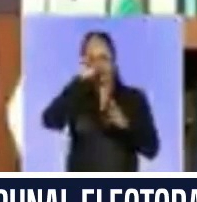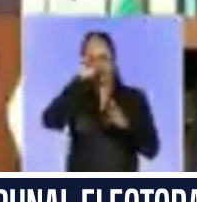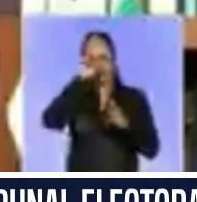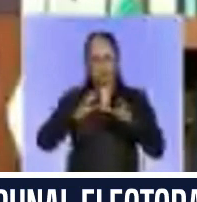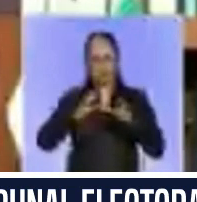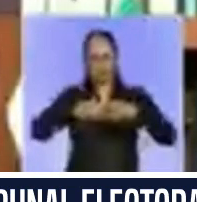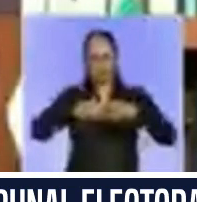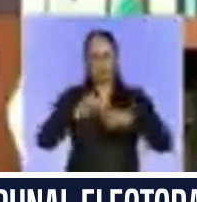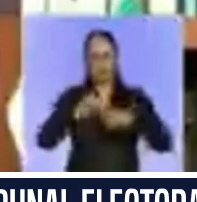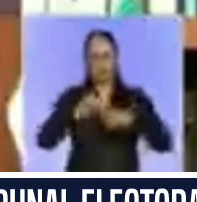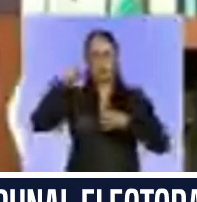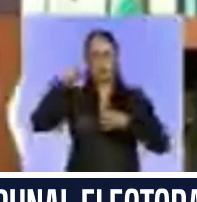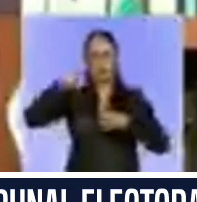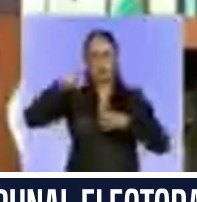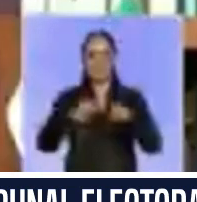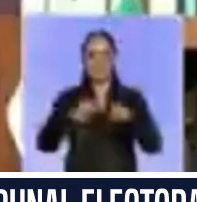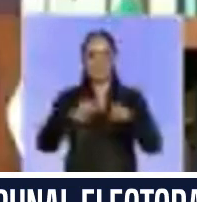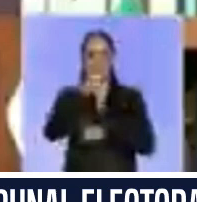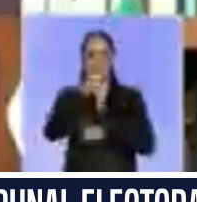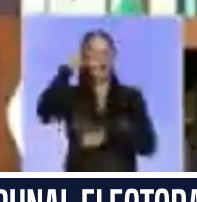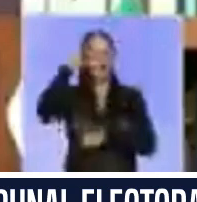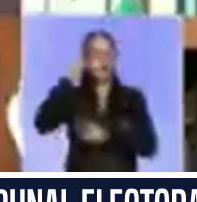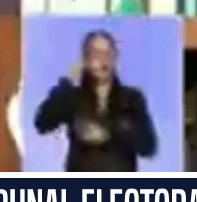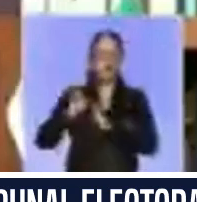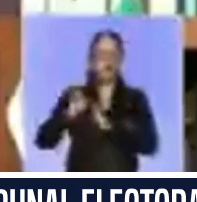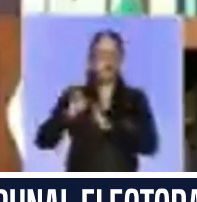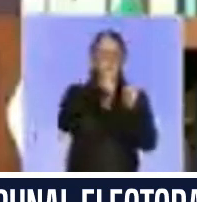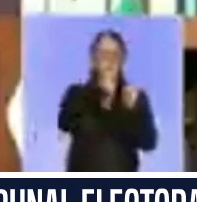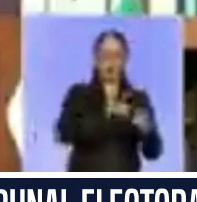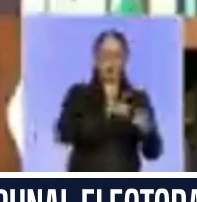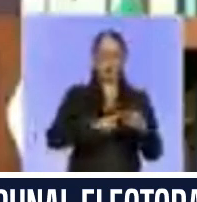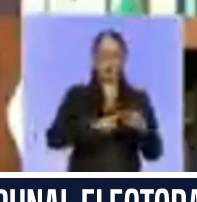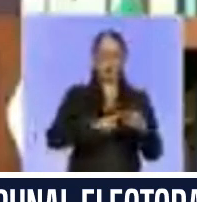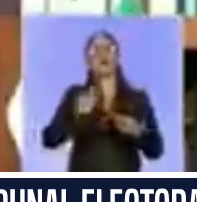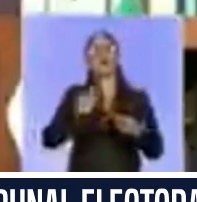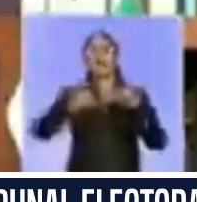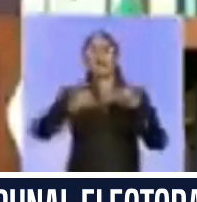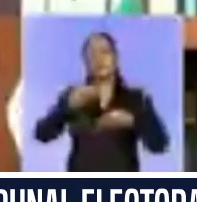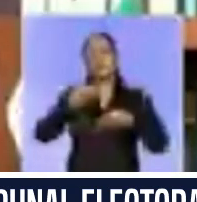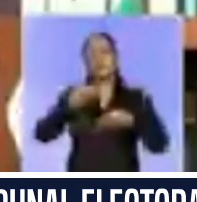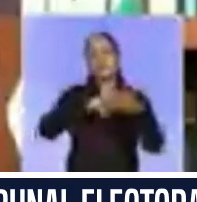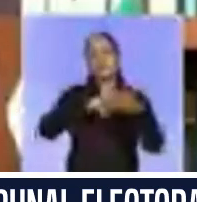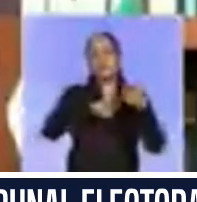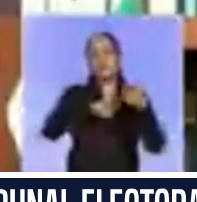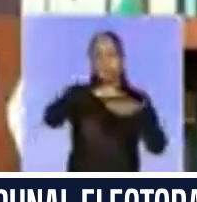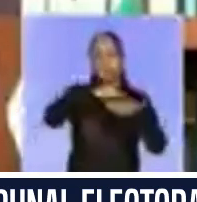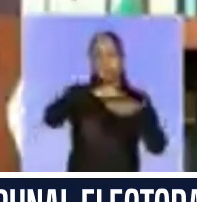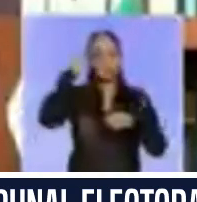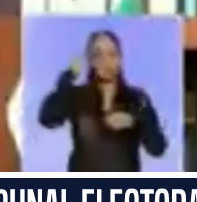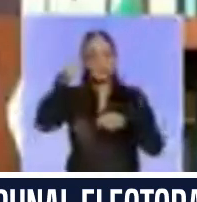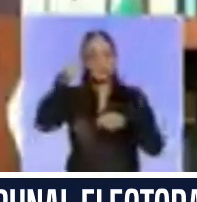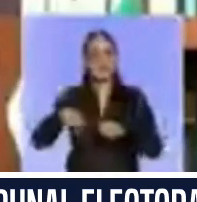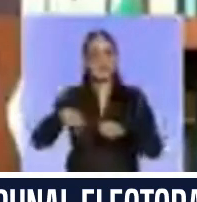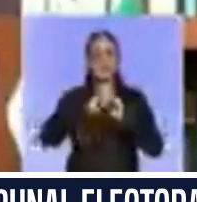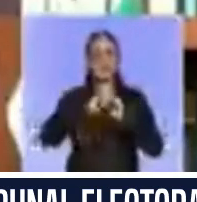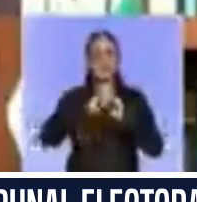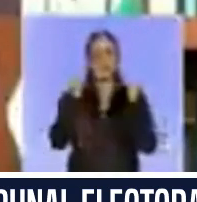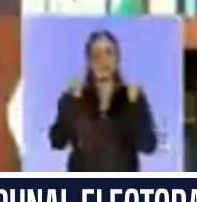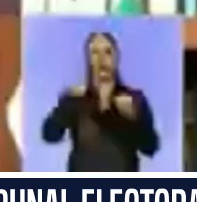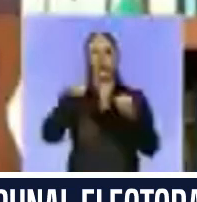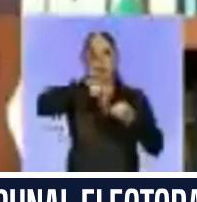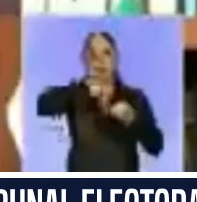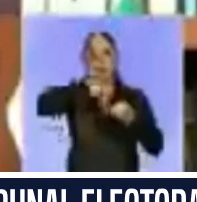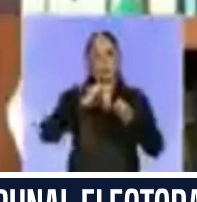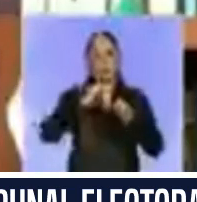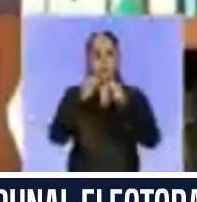del Instituto Electoral del Estado de Campeche, al Tribunal Electoral del Estado de Campeche, a la Junta Local Ejecutiva del